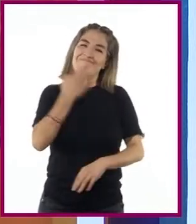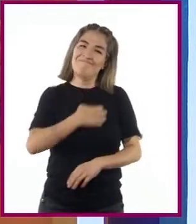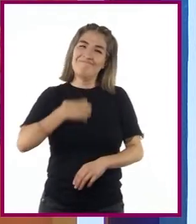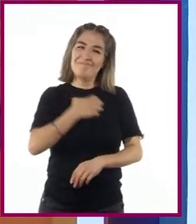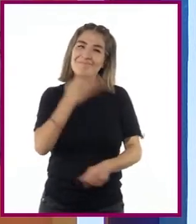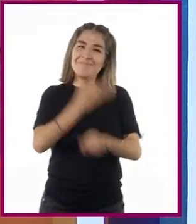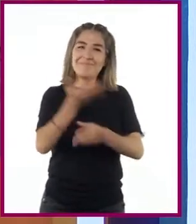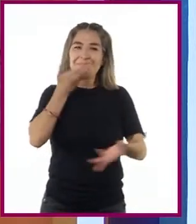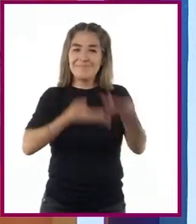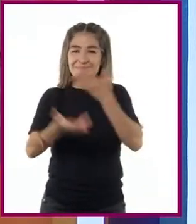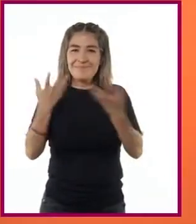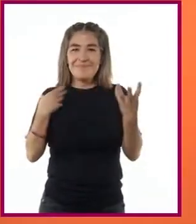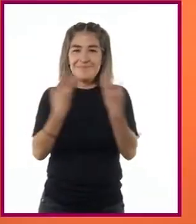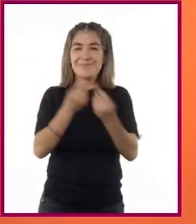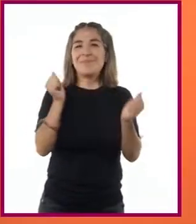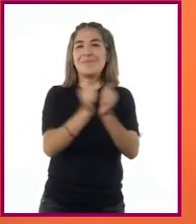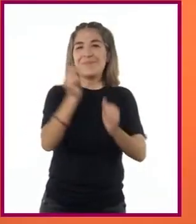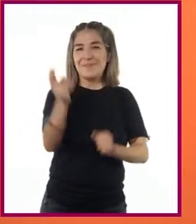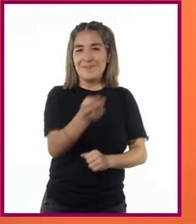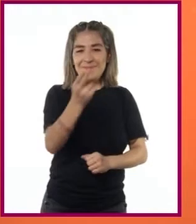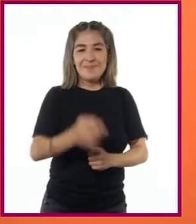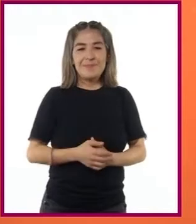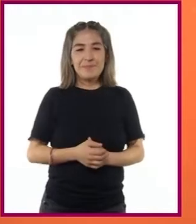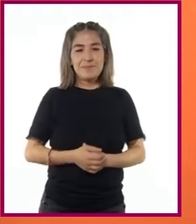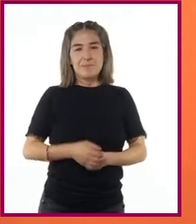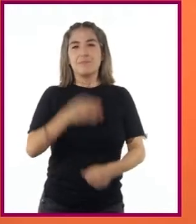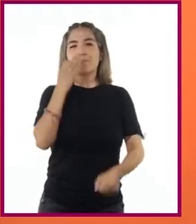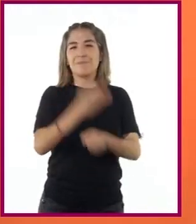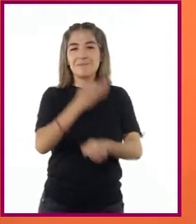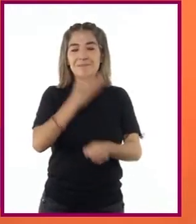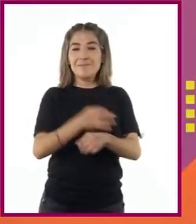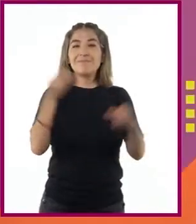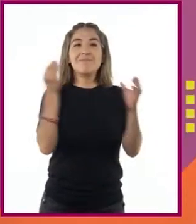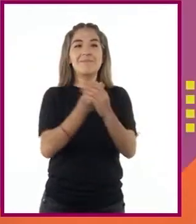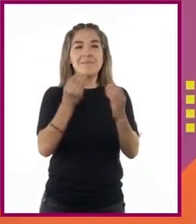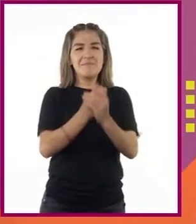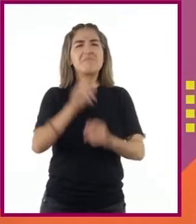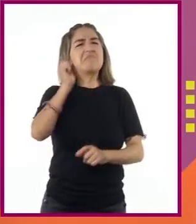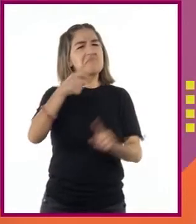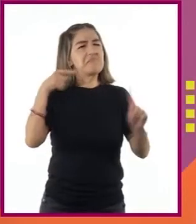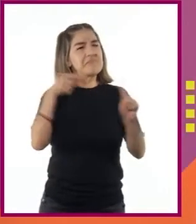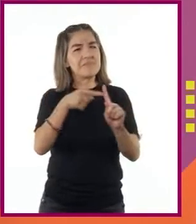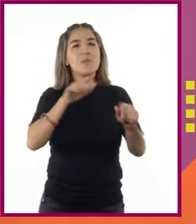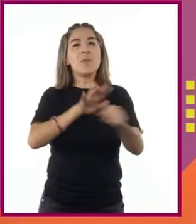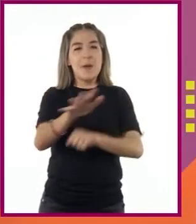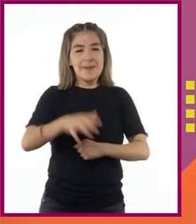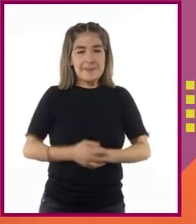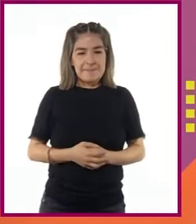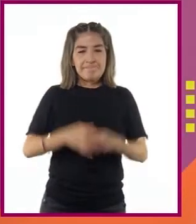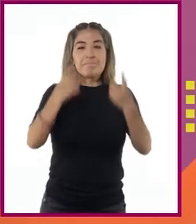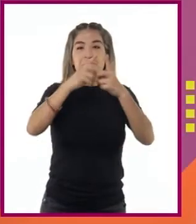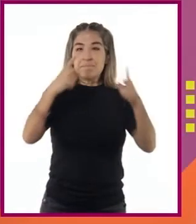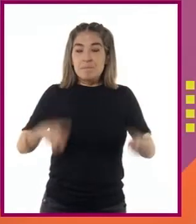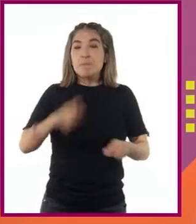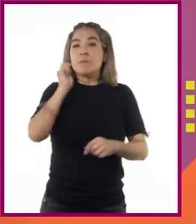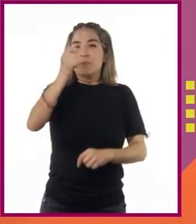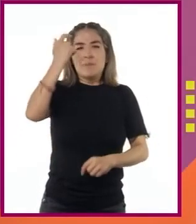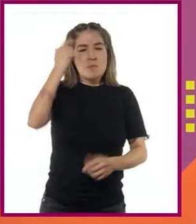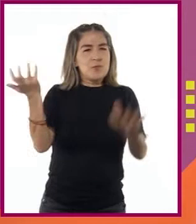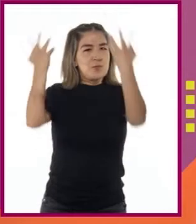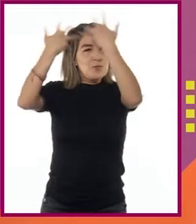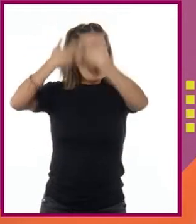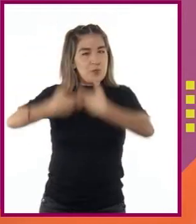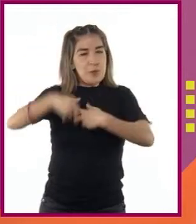este espacio con ustedes. En la sesión se trabaja con el objetivo de desarrollar habilidades que